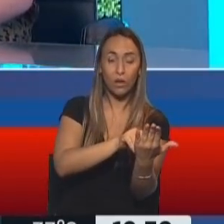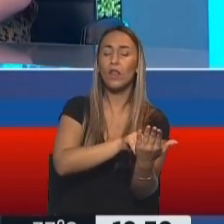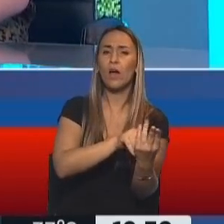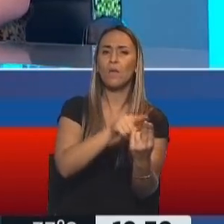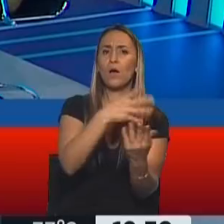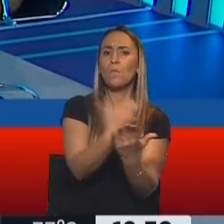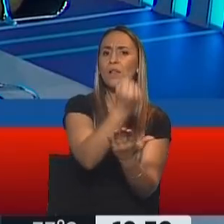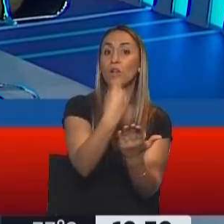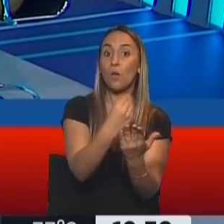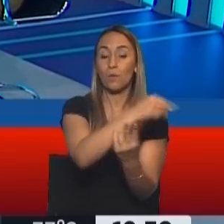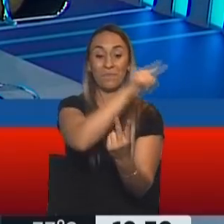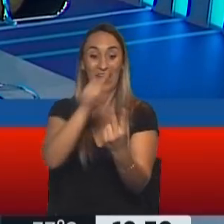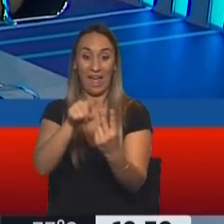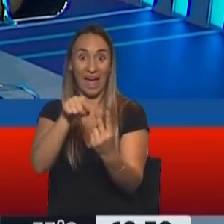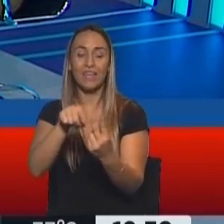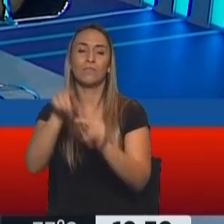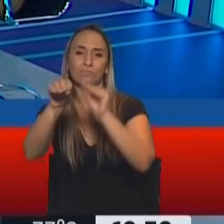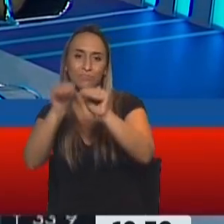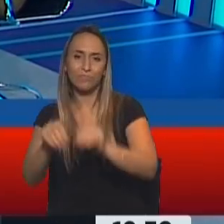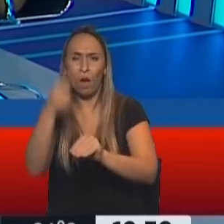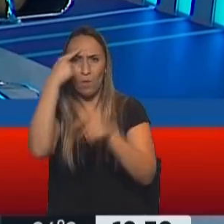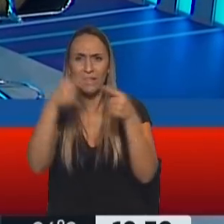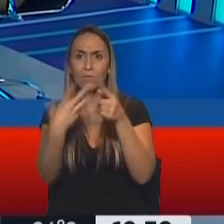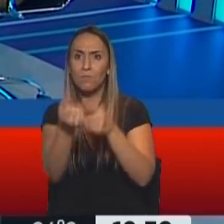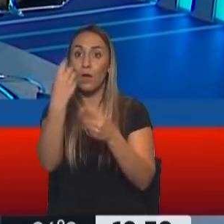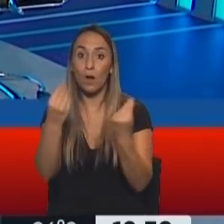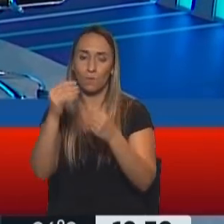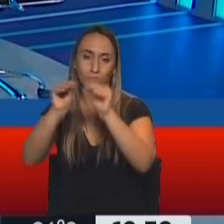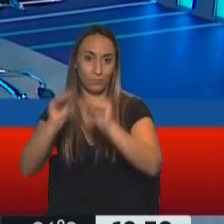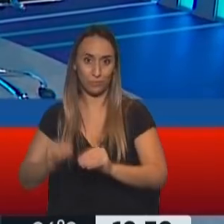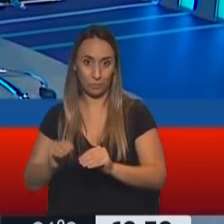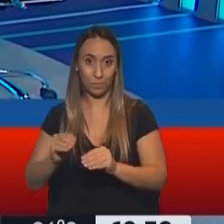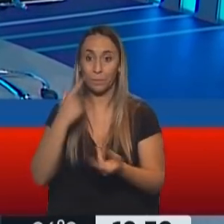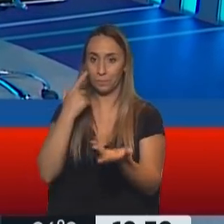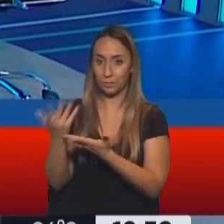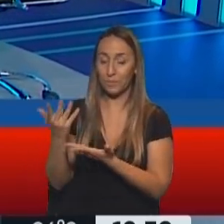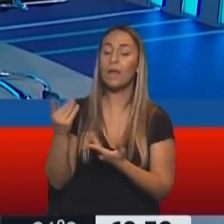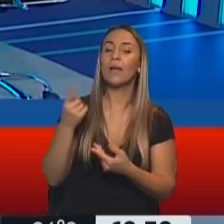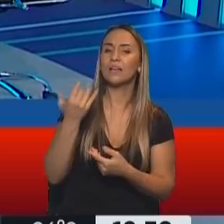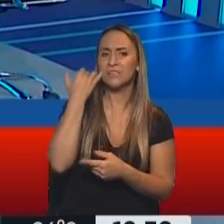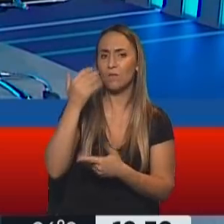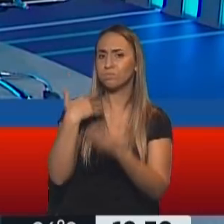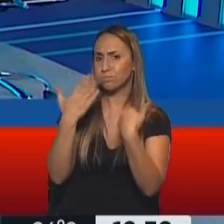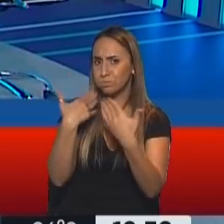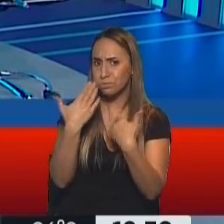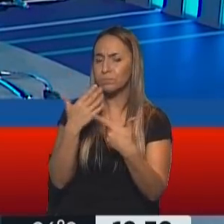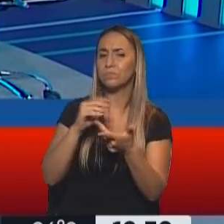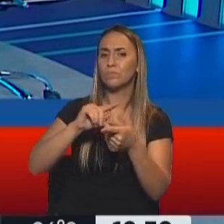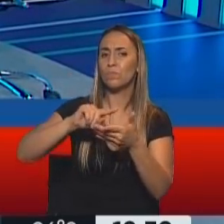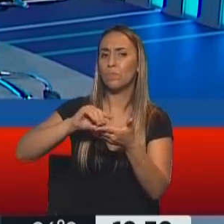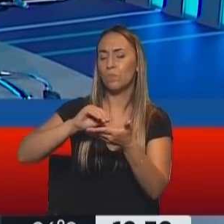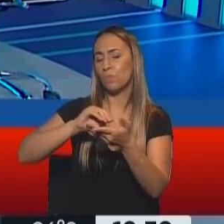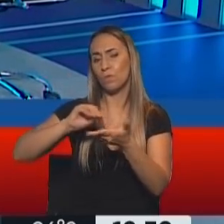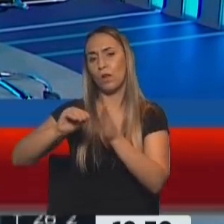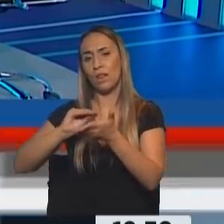disputa mayor. Fernando, estuviste hablando con legisladores justamente. ¿Querés que lo veamos y después me contás un poco cómo se supone que viene esa votación? Bueno, cómo